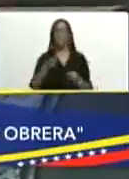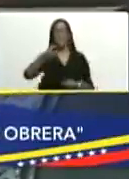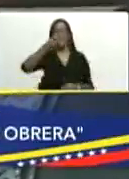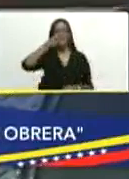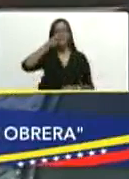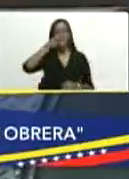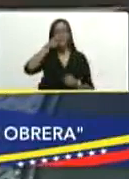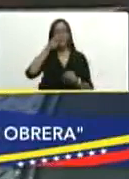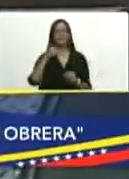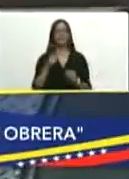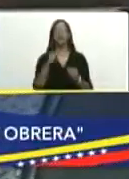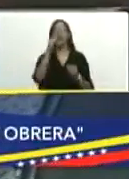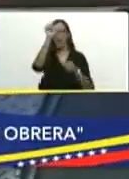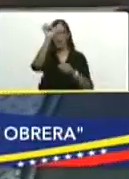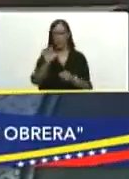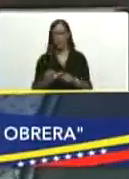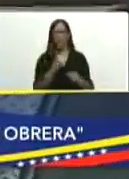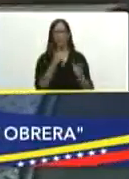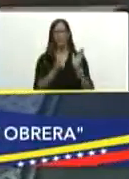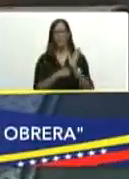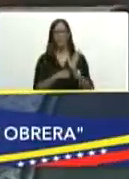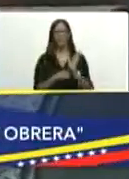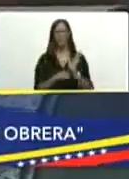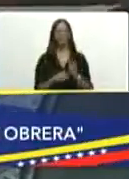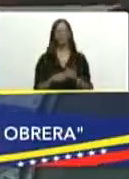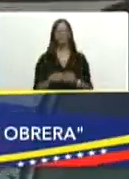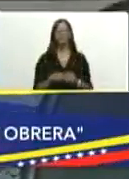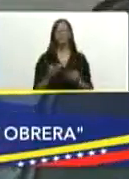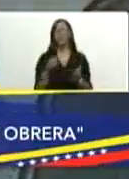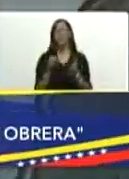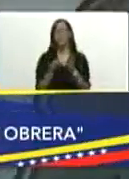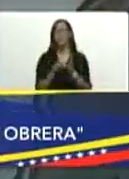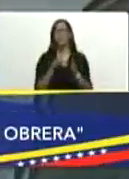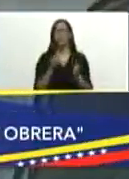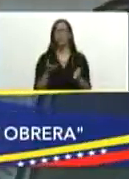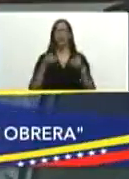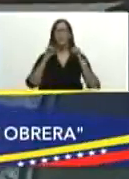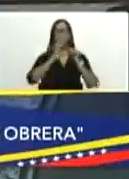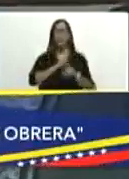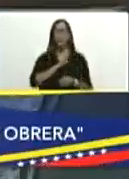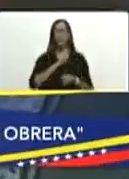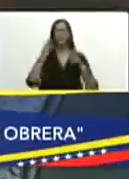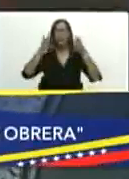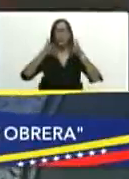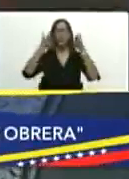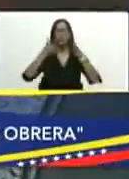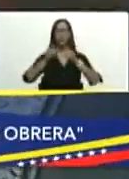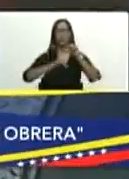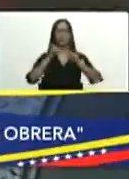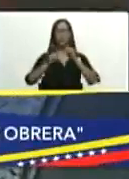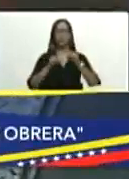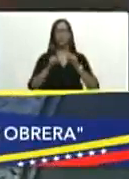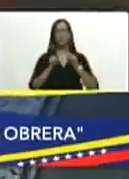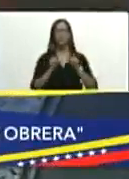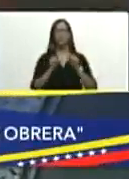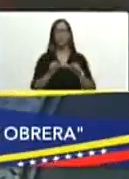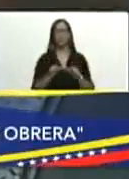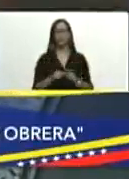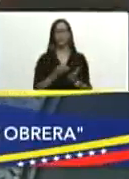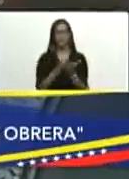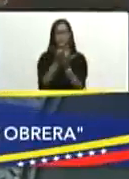al cumplimiento de los planes a través de la autoformación colectiva integral continua y permanente